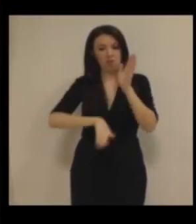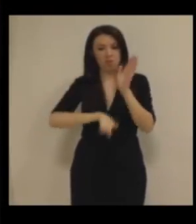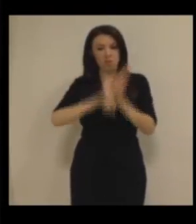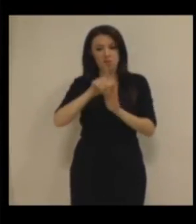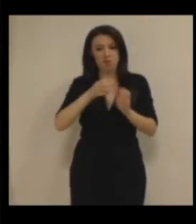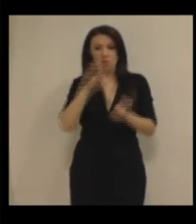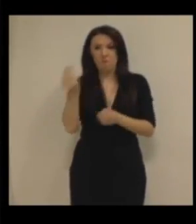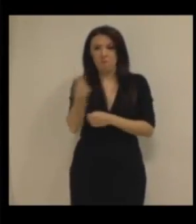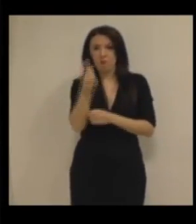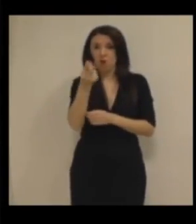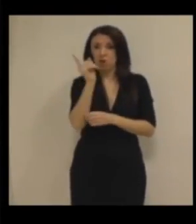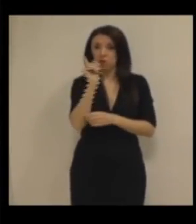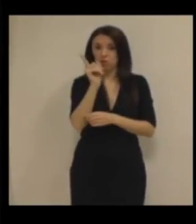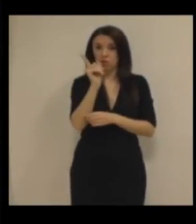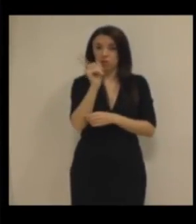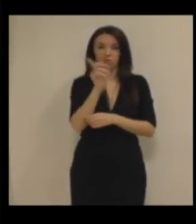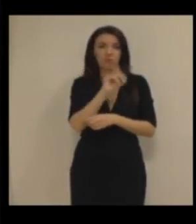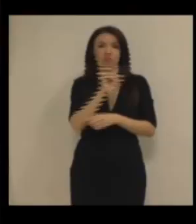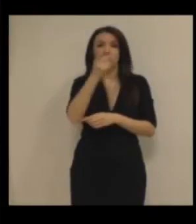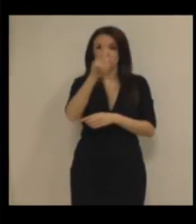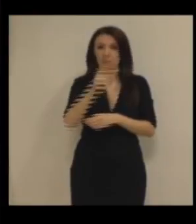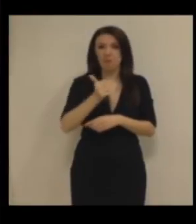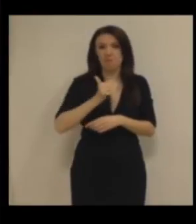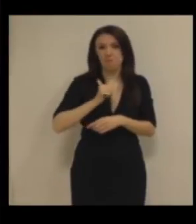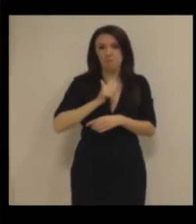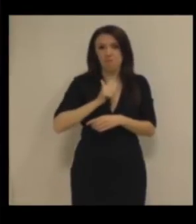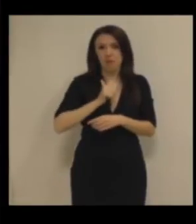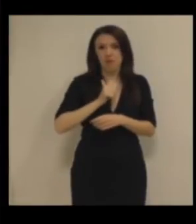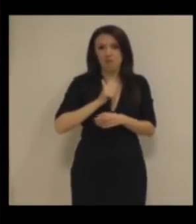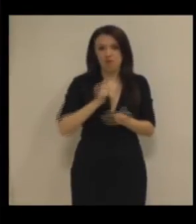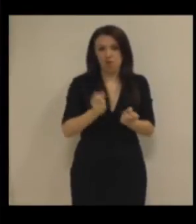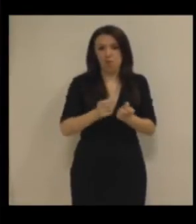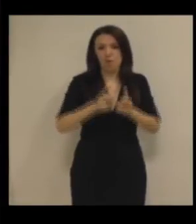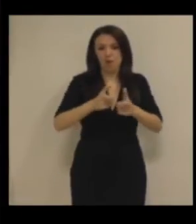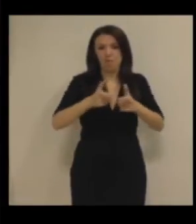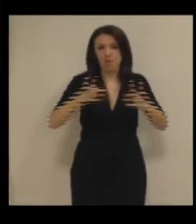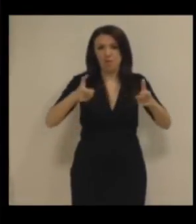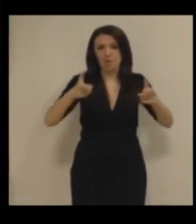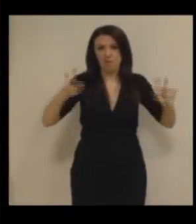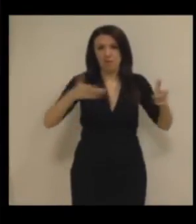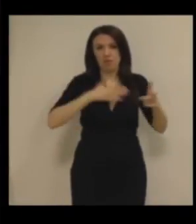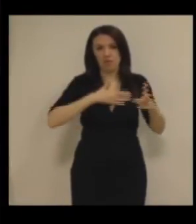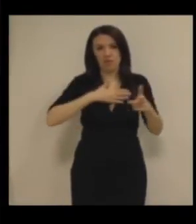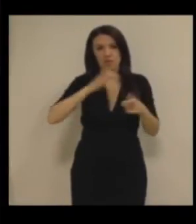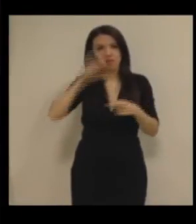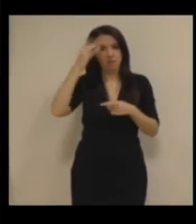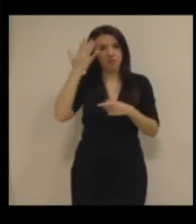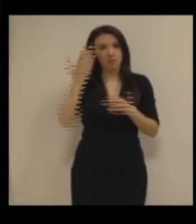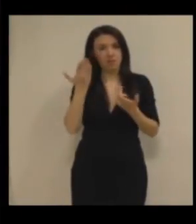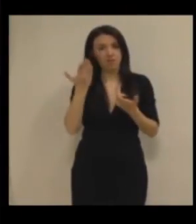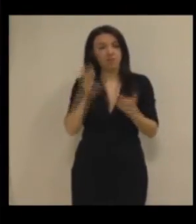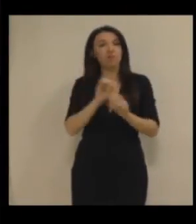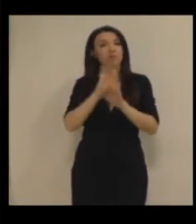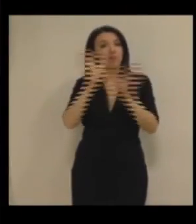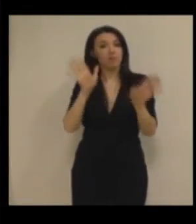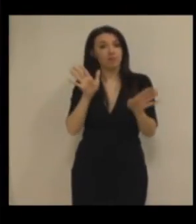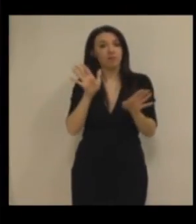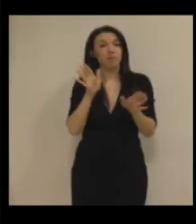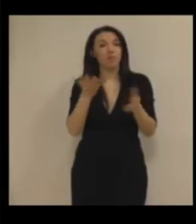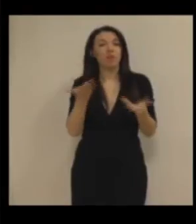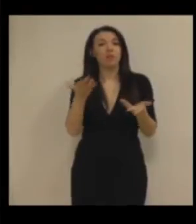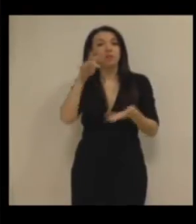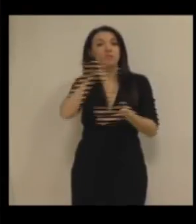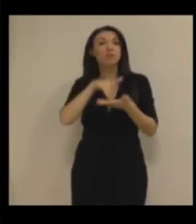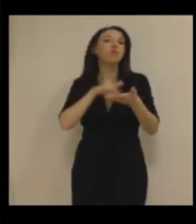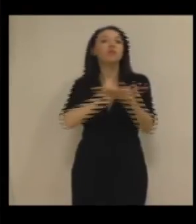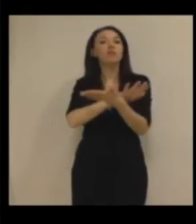desarrollo, sino además el beneficio expansivo de la misma. Es decir, evidentemente,